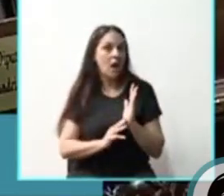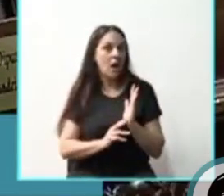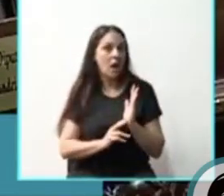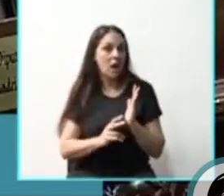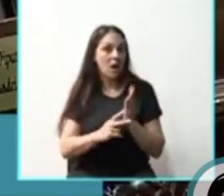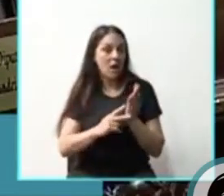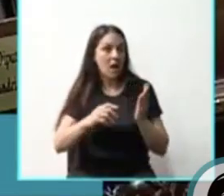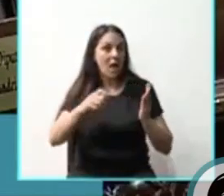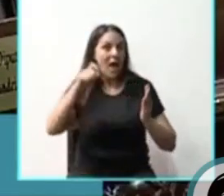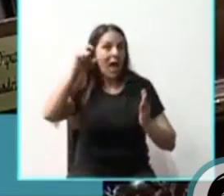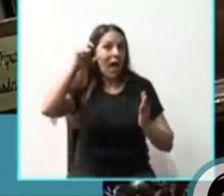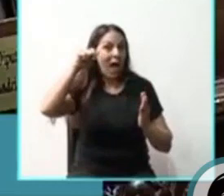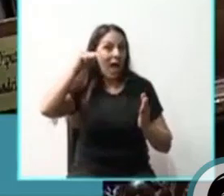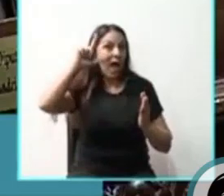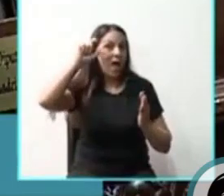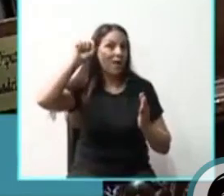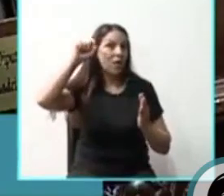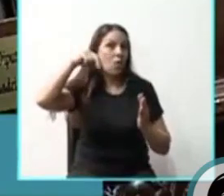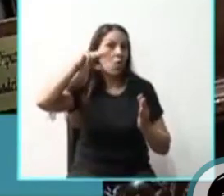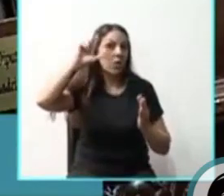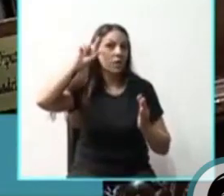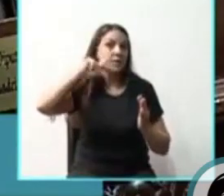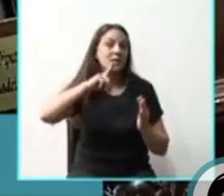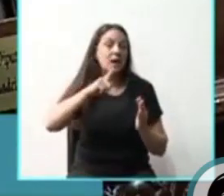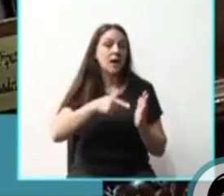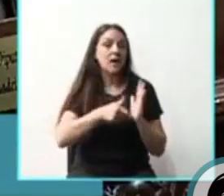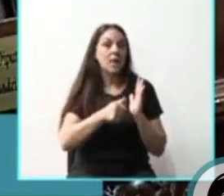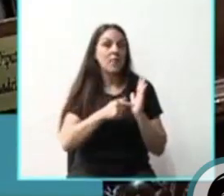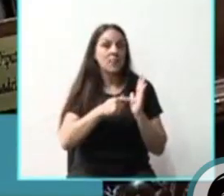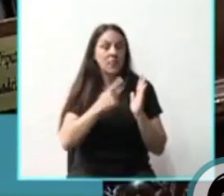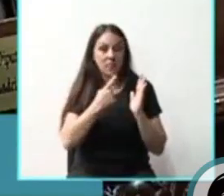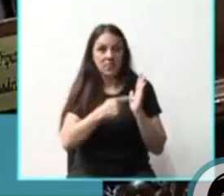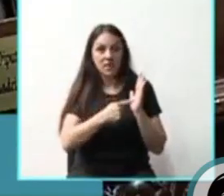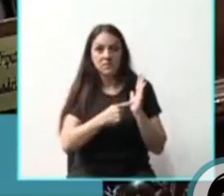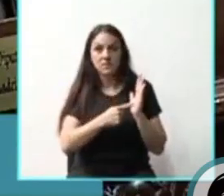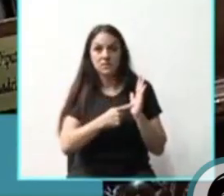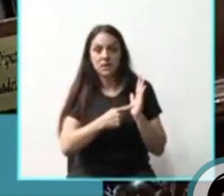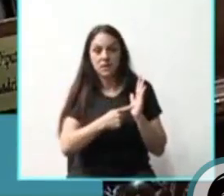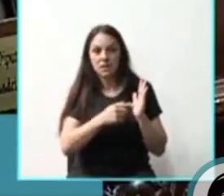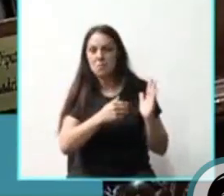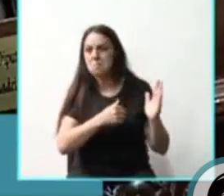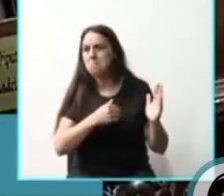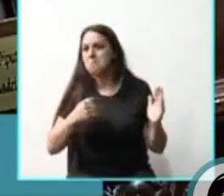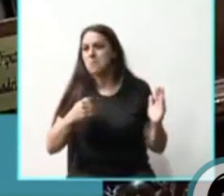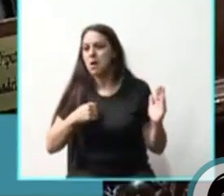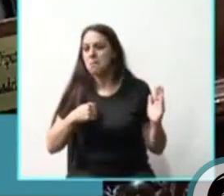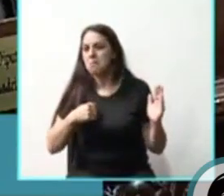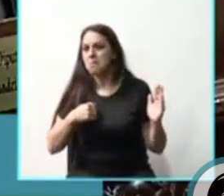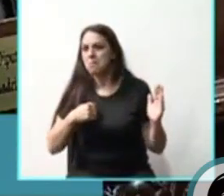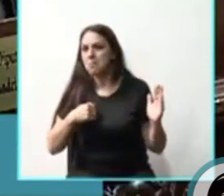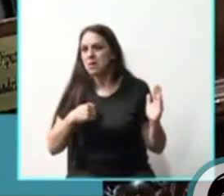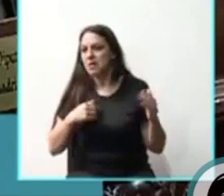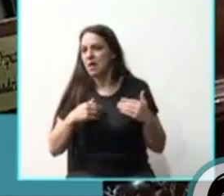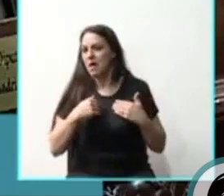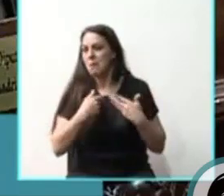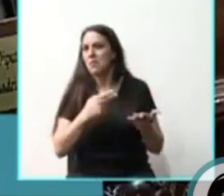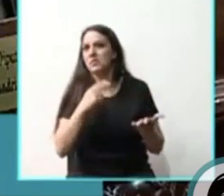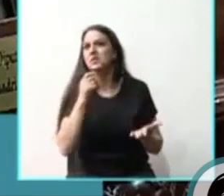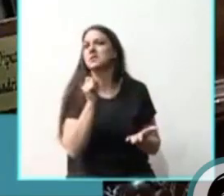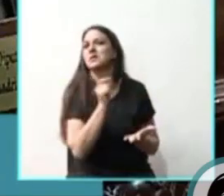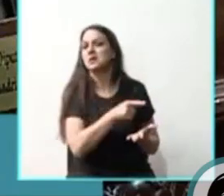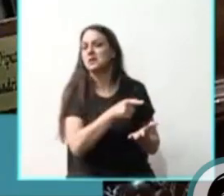el corta qué dice saben que dicen que las mamás usan a sus hijos como